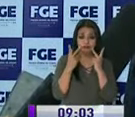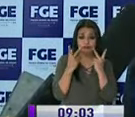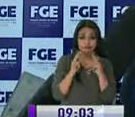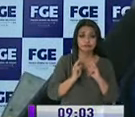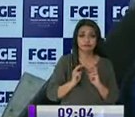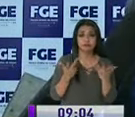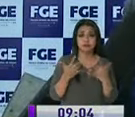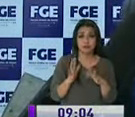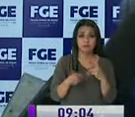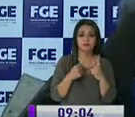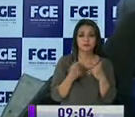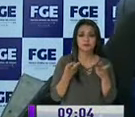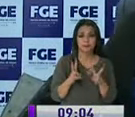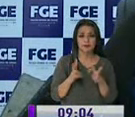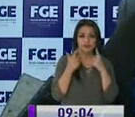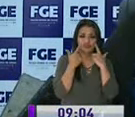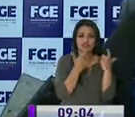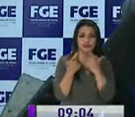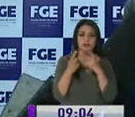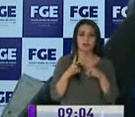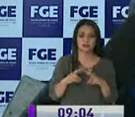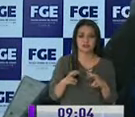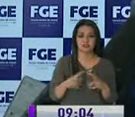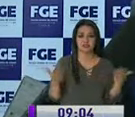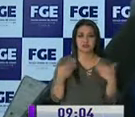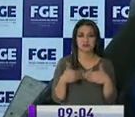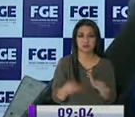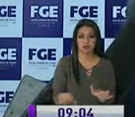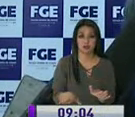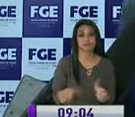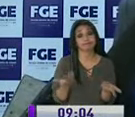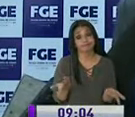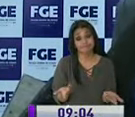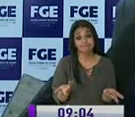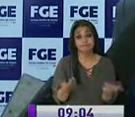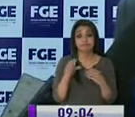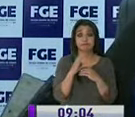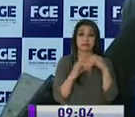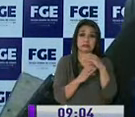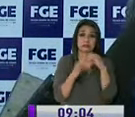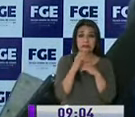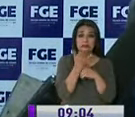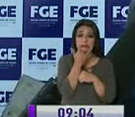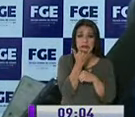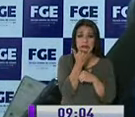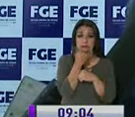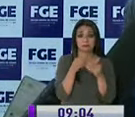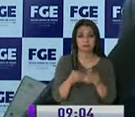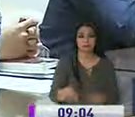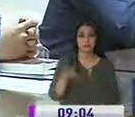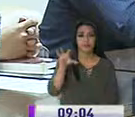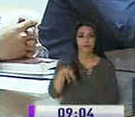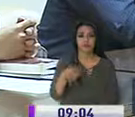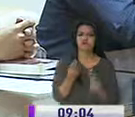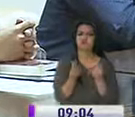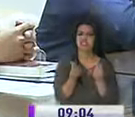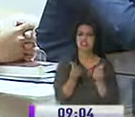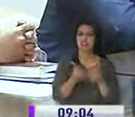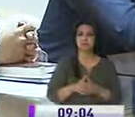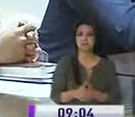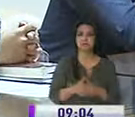como también ha sido observado por parte de la Fiscalía como un procedimiento irregular que perjudicó a los intereses del Estado. El fiscal